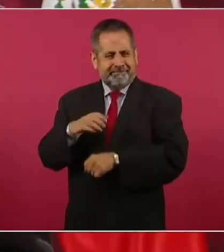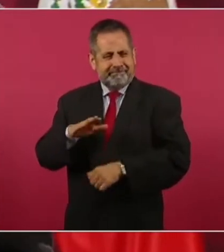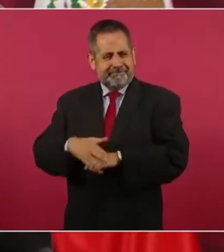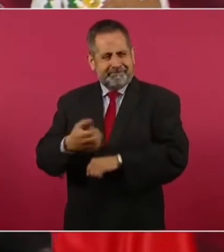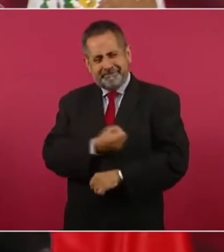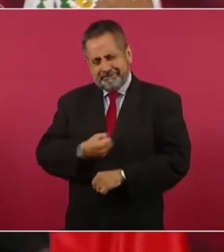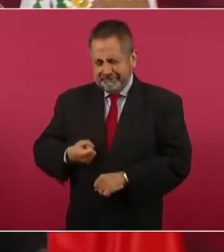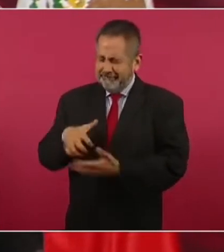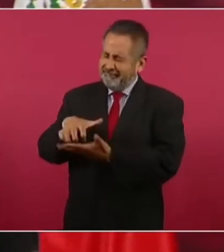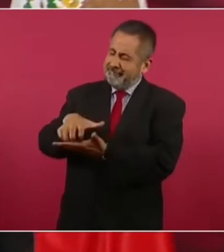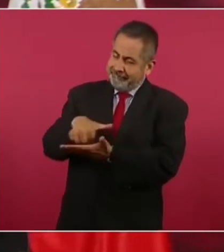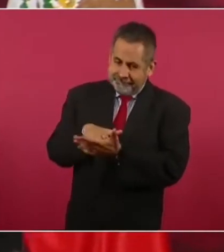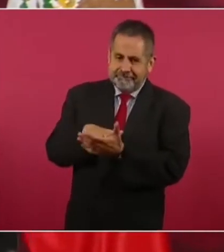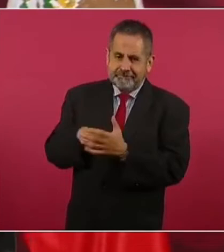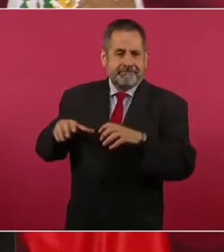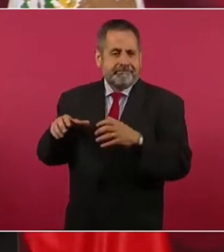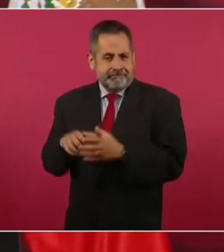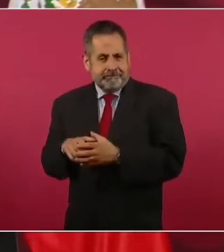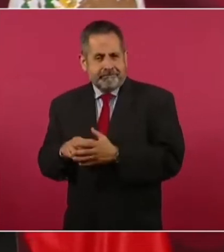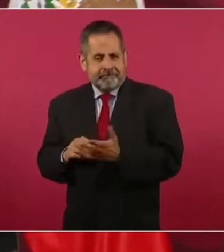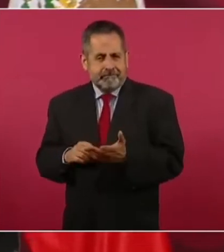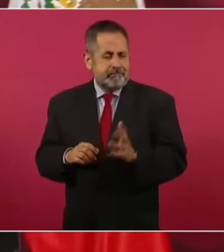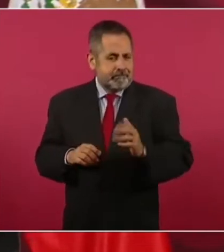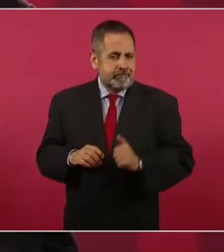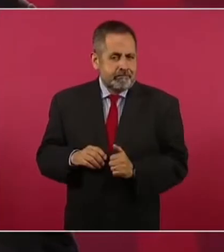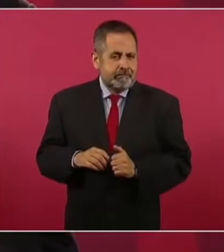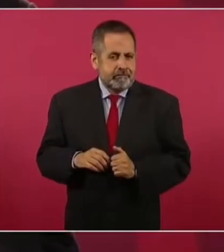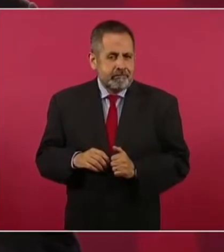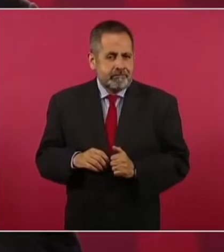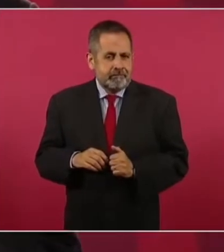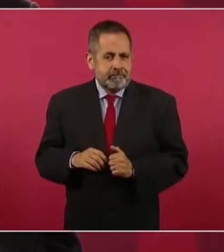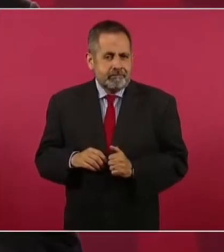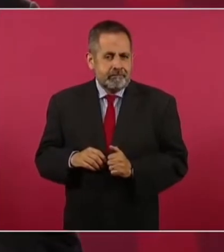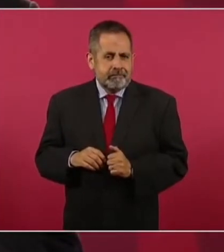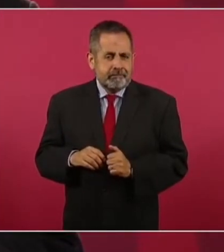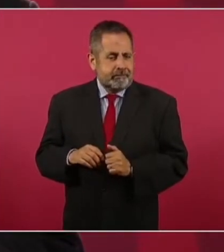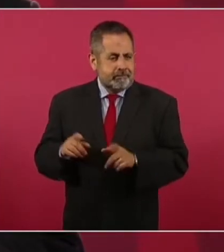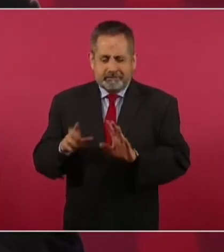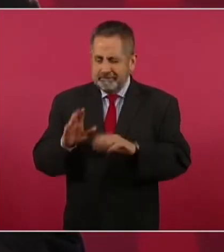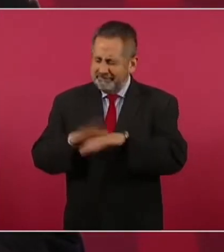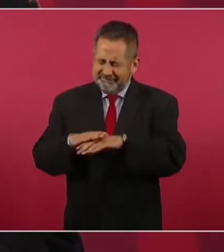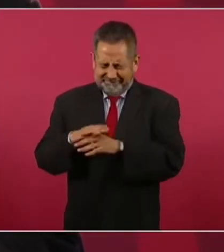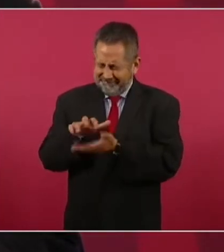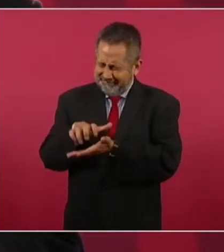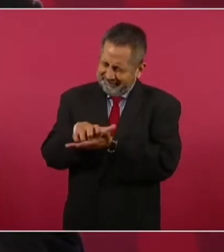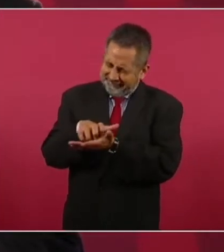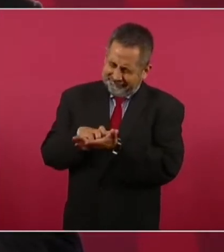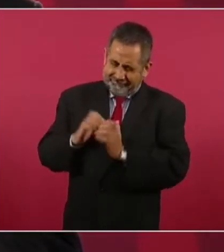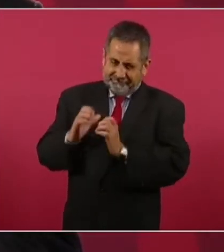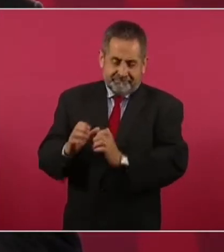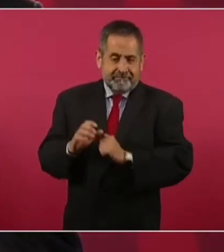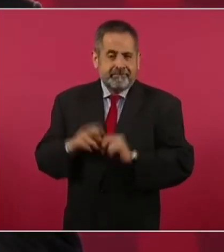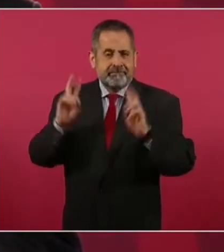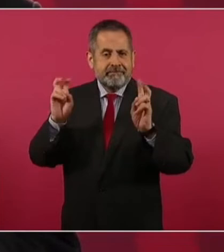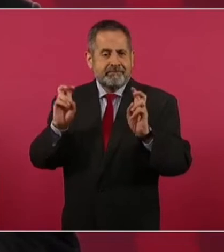cuando hablo de que la fase superior de la austeridad republicana es la